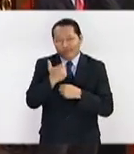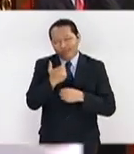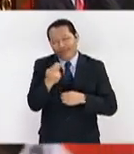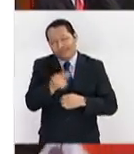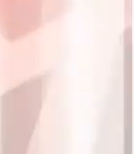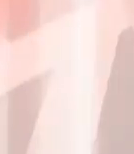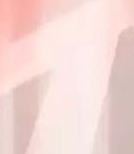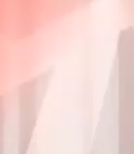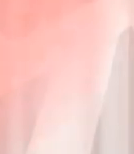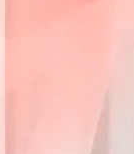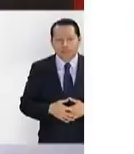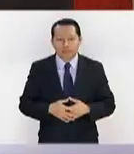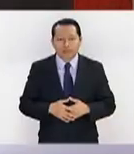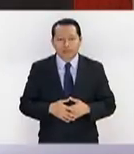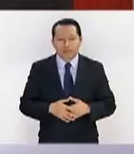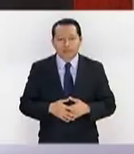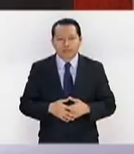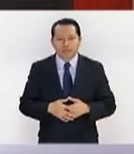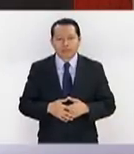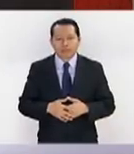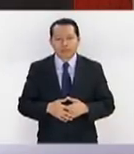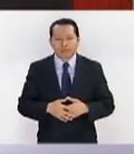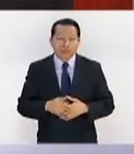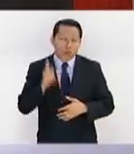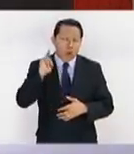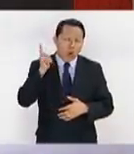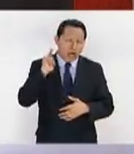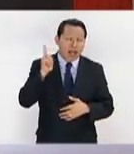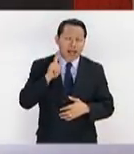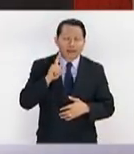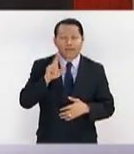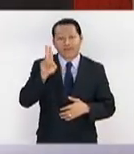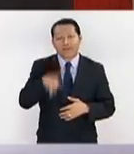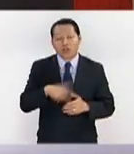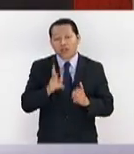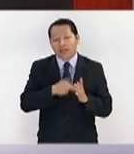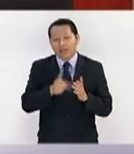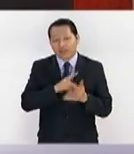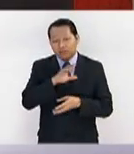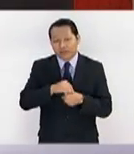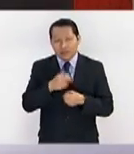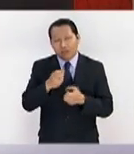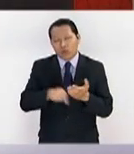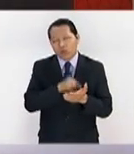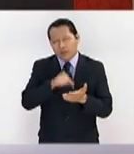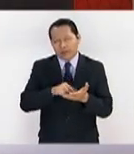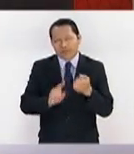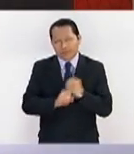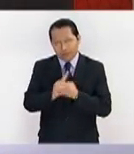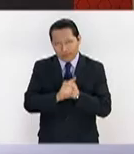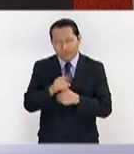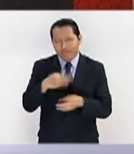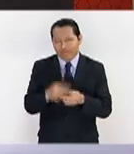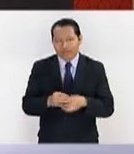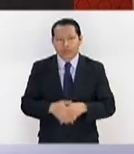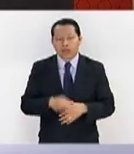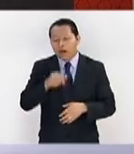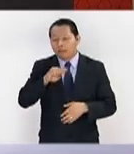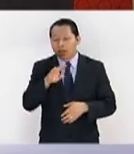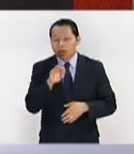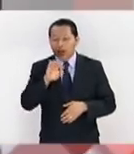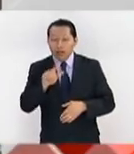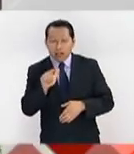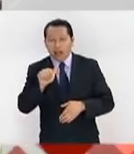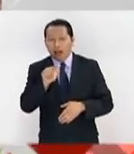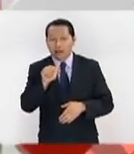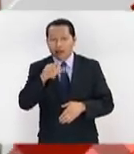ellos. Así esperamos todos que se reactiven estas zonas afectadas. Familiares de Michelle